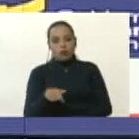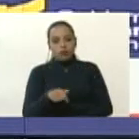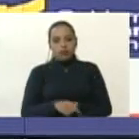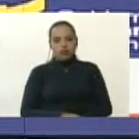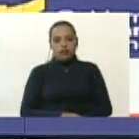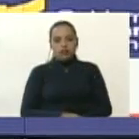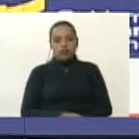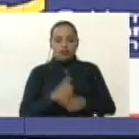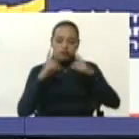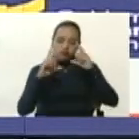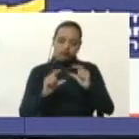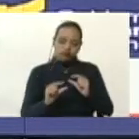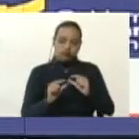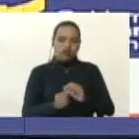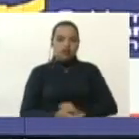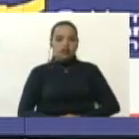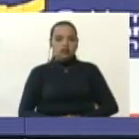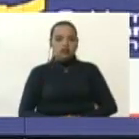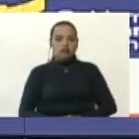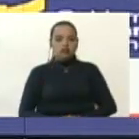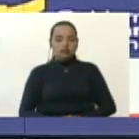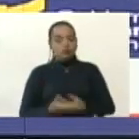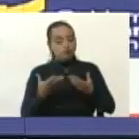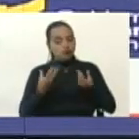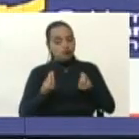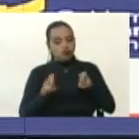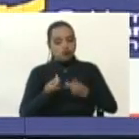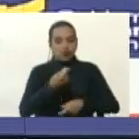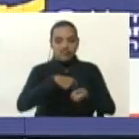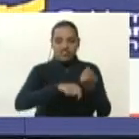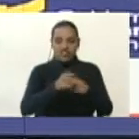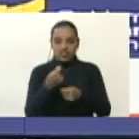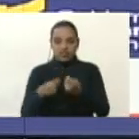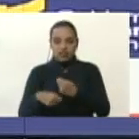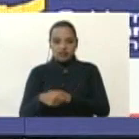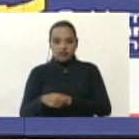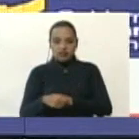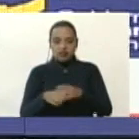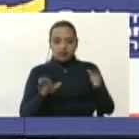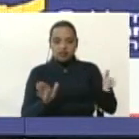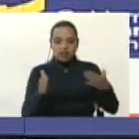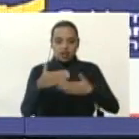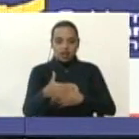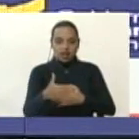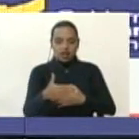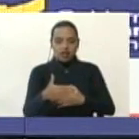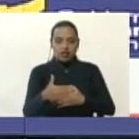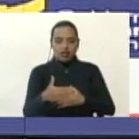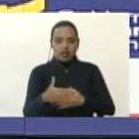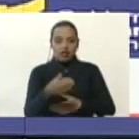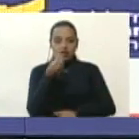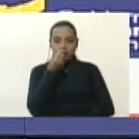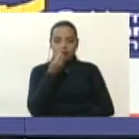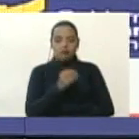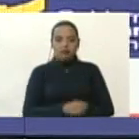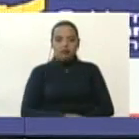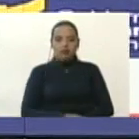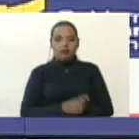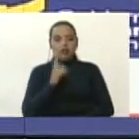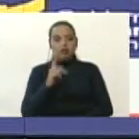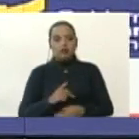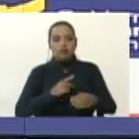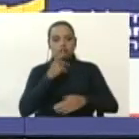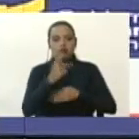se ha reducido inmensamente el bachaqueo de los productos de los CLAP. Igualmente, en el programa de